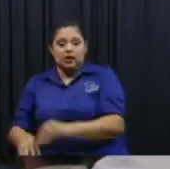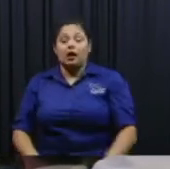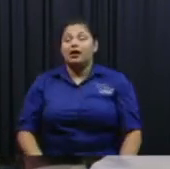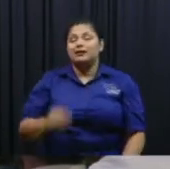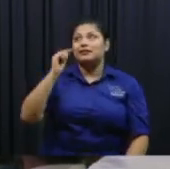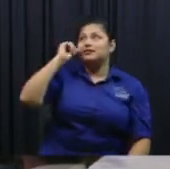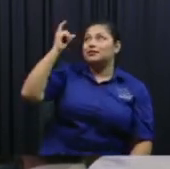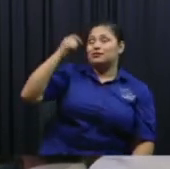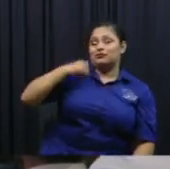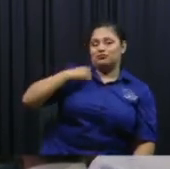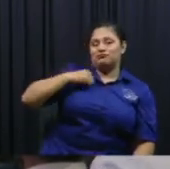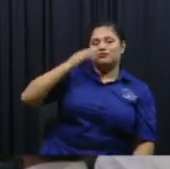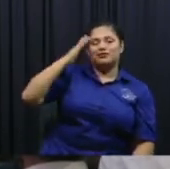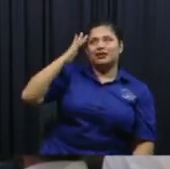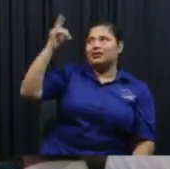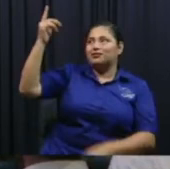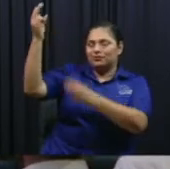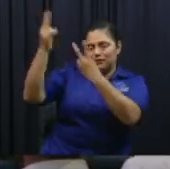pronto